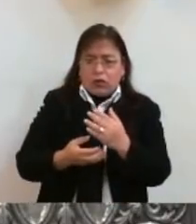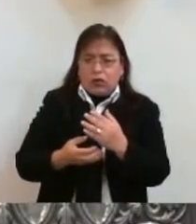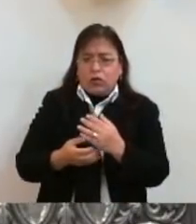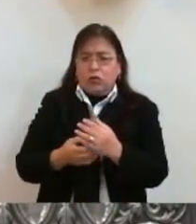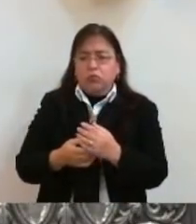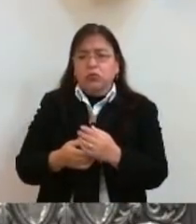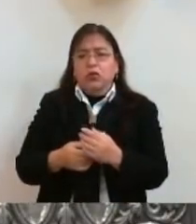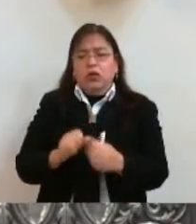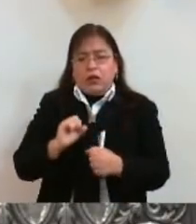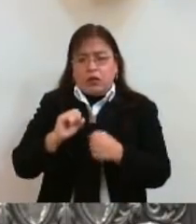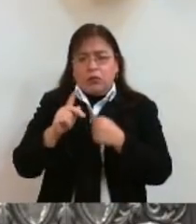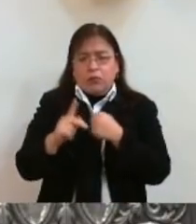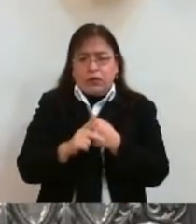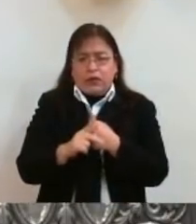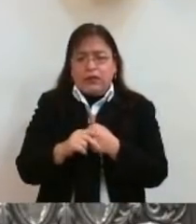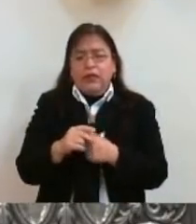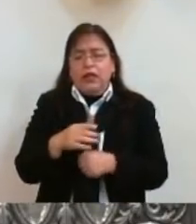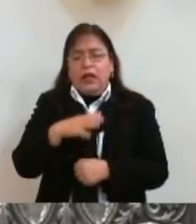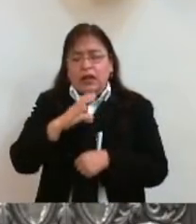En los países